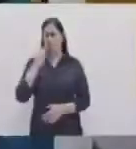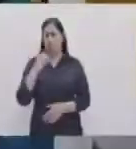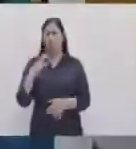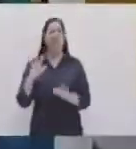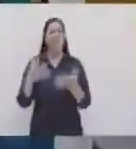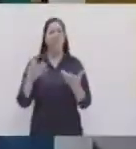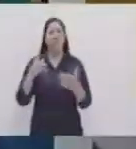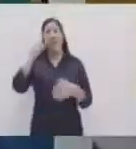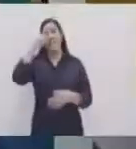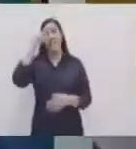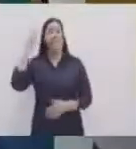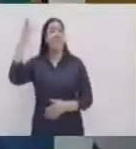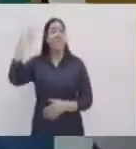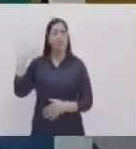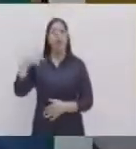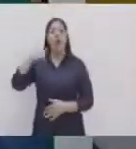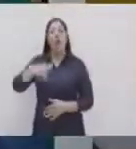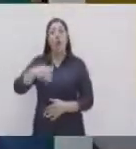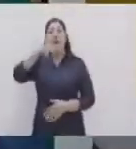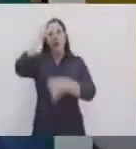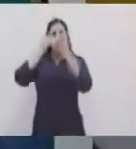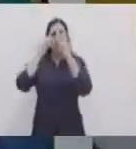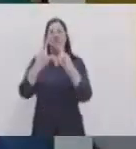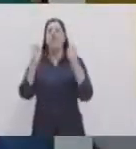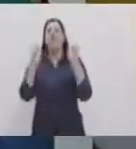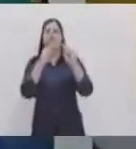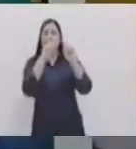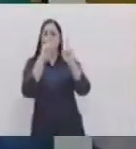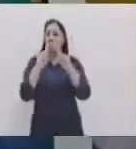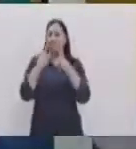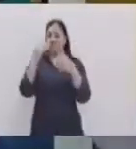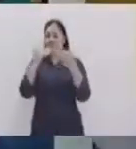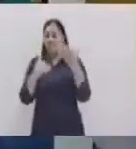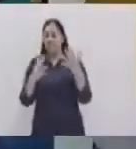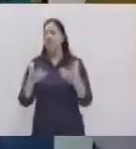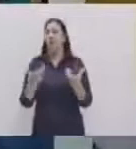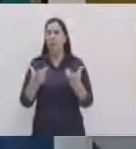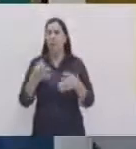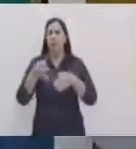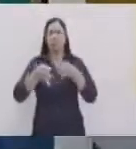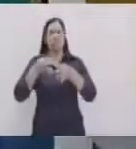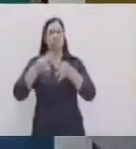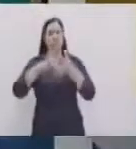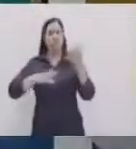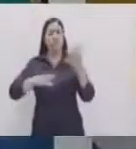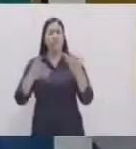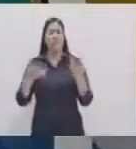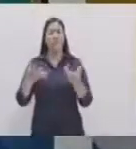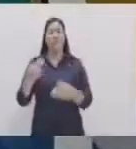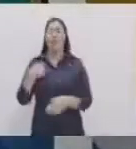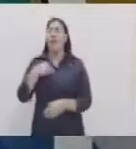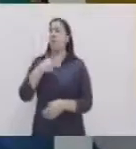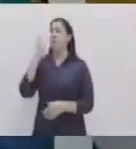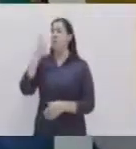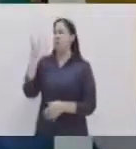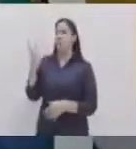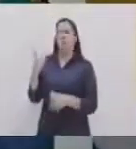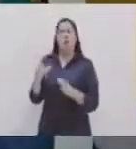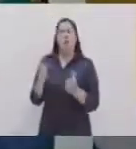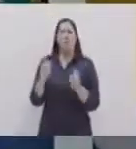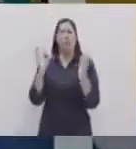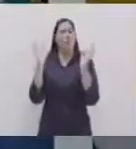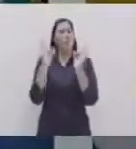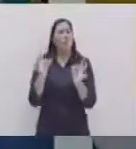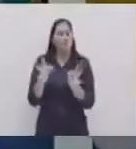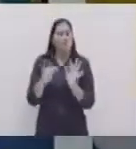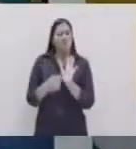ocasiones. Hoy vamos a aprender los tipos de argumento. Los tipos de argumento son las clases que vamos a encontrar o las formas en las que